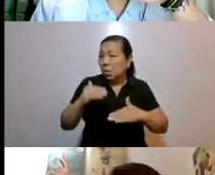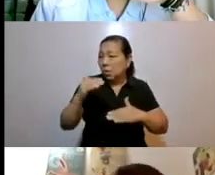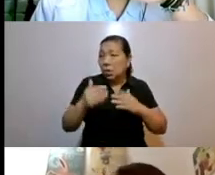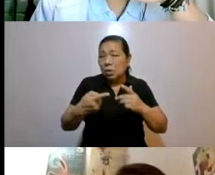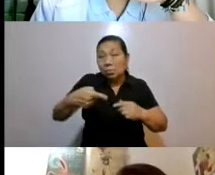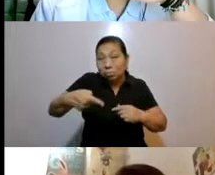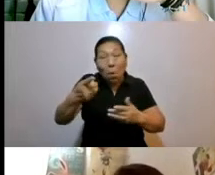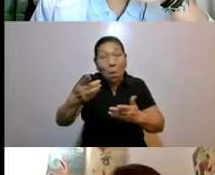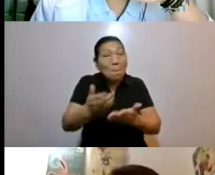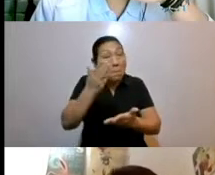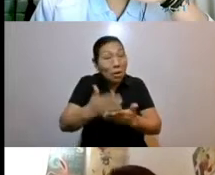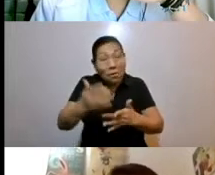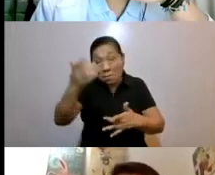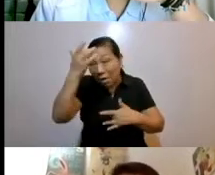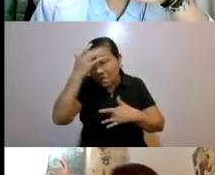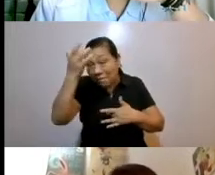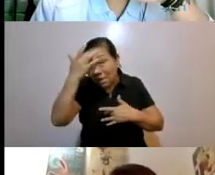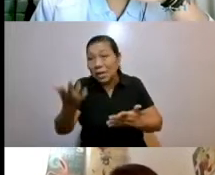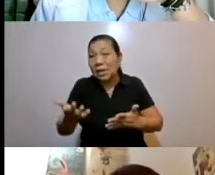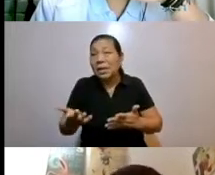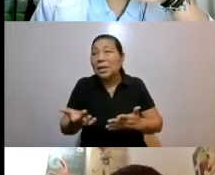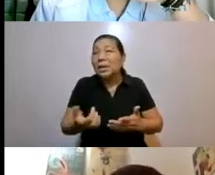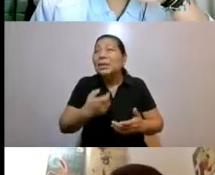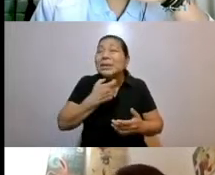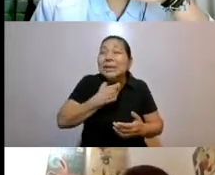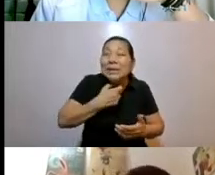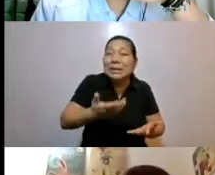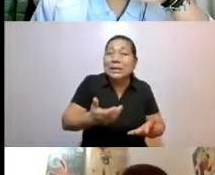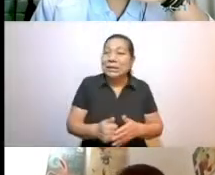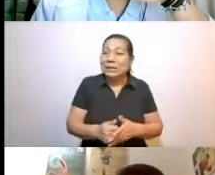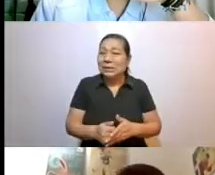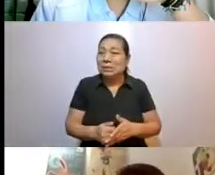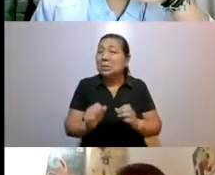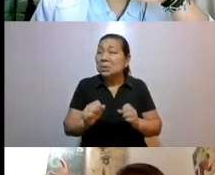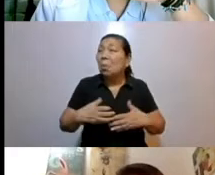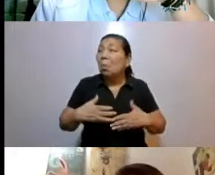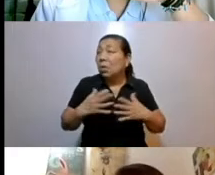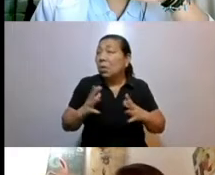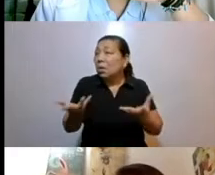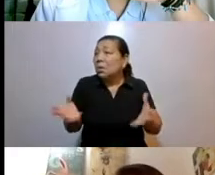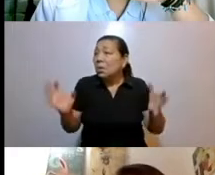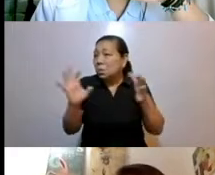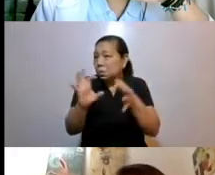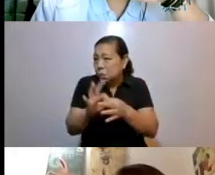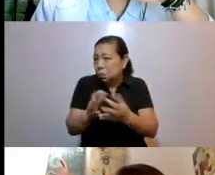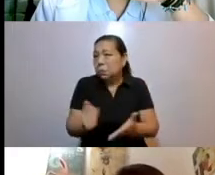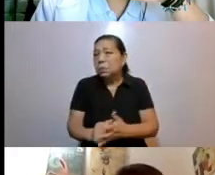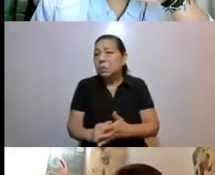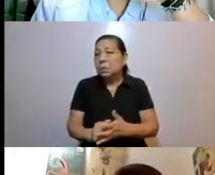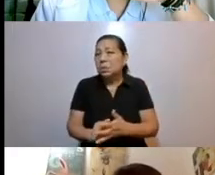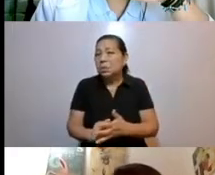eréctil. Enfermedades endocrinas, ¿no?, pueden asociarse a problemas